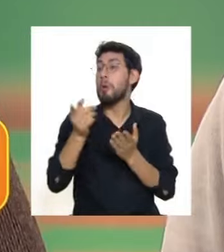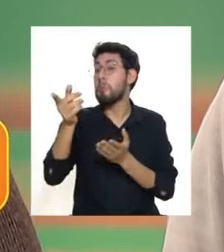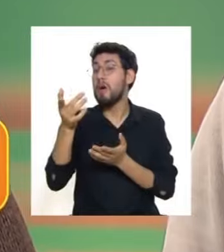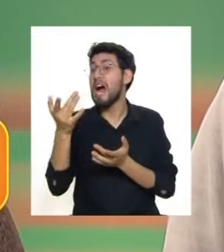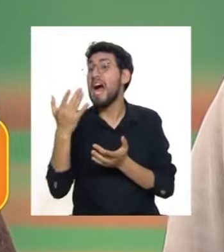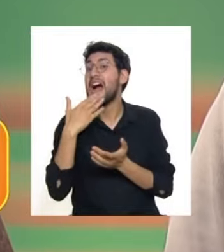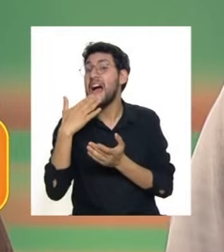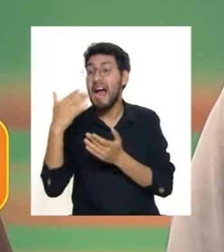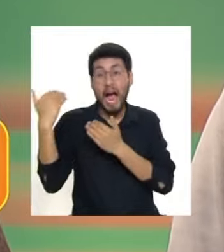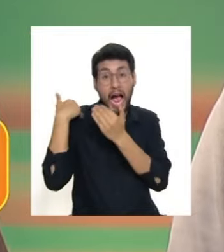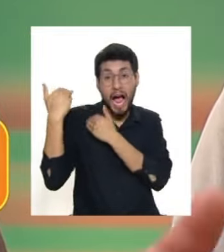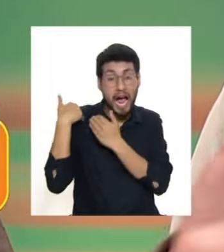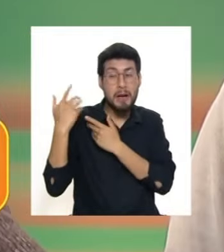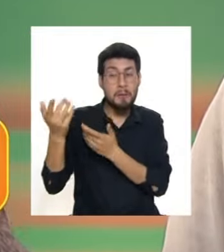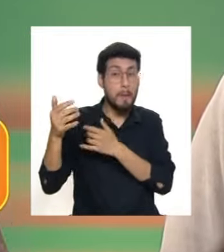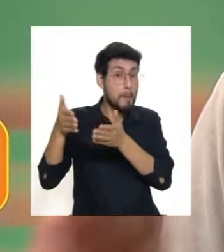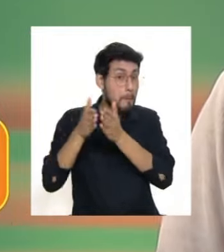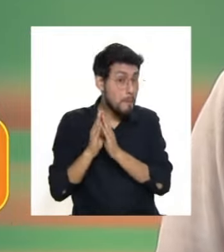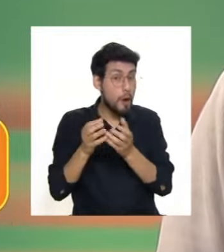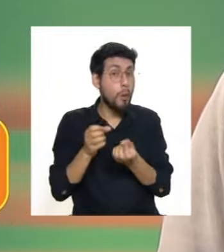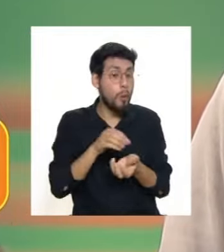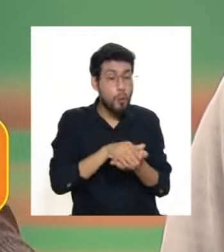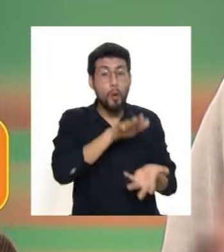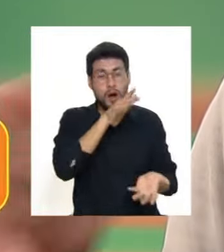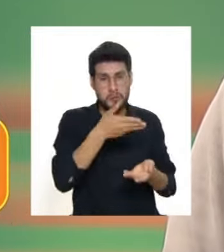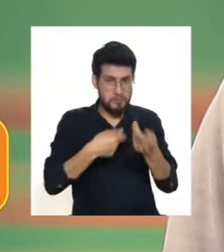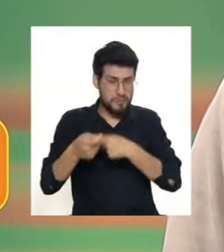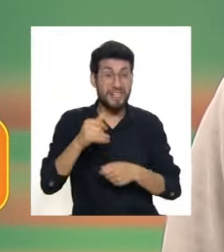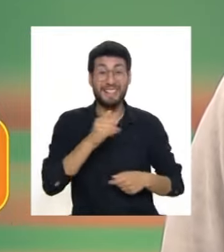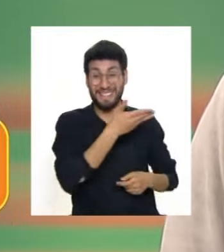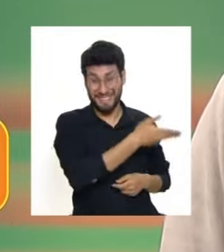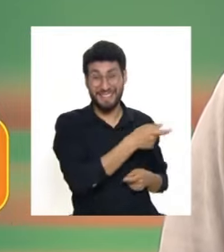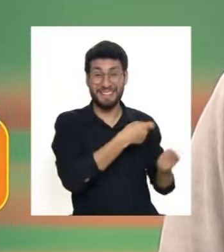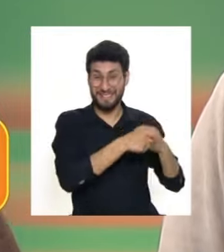tenemos nosotros, o también acá él es el vendedor de la familia.